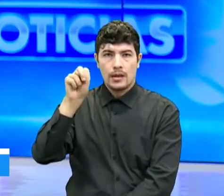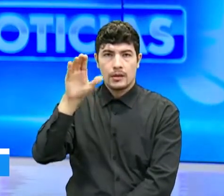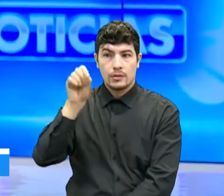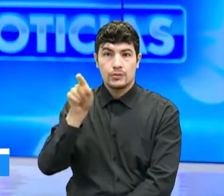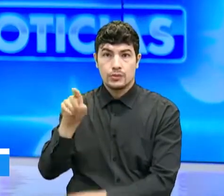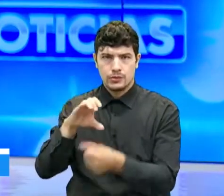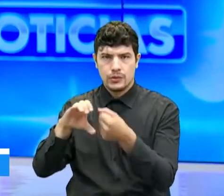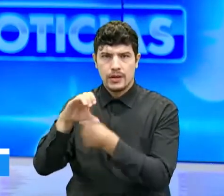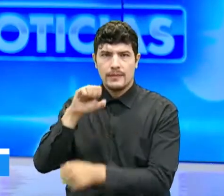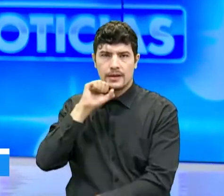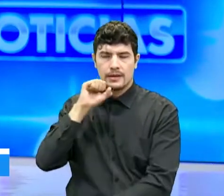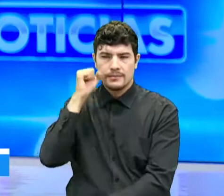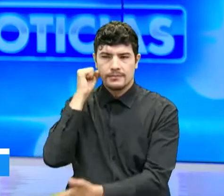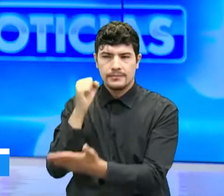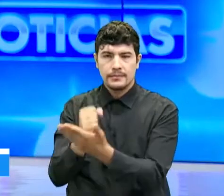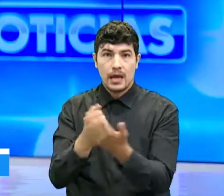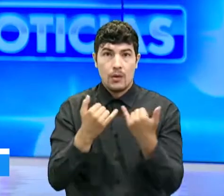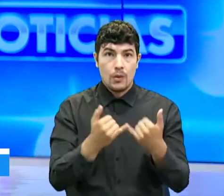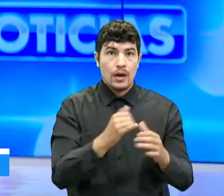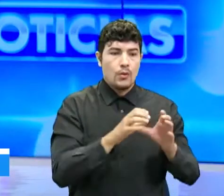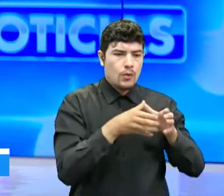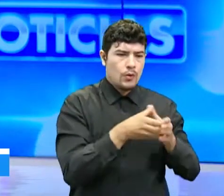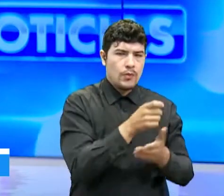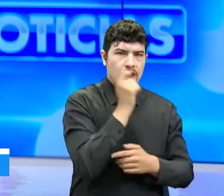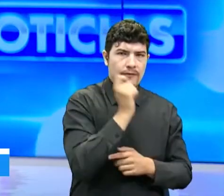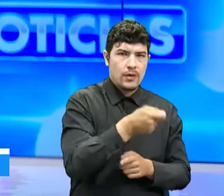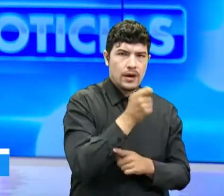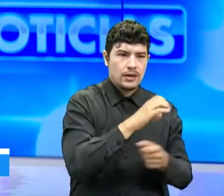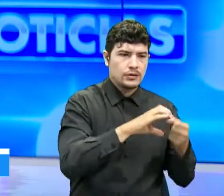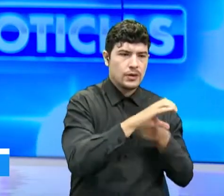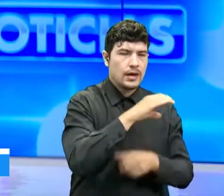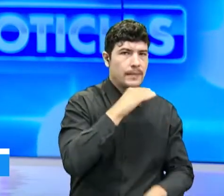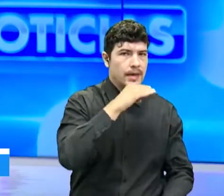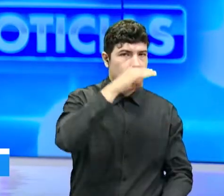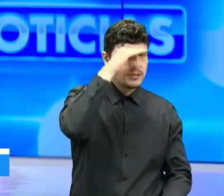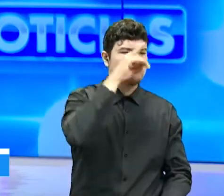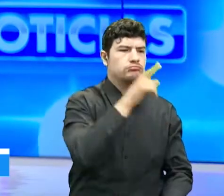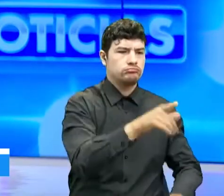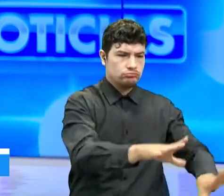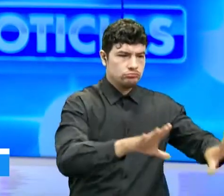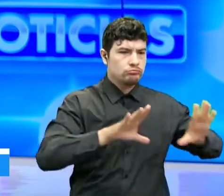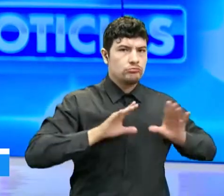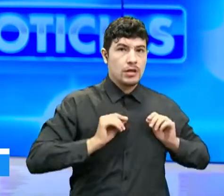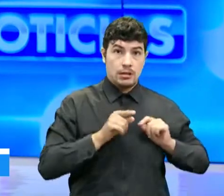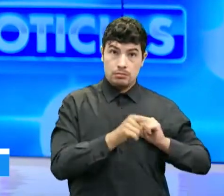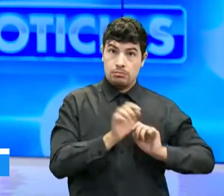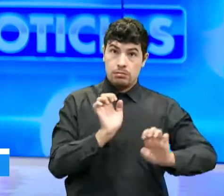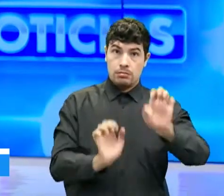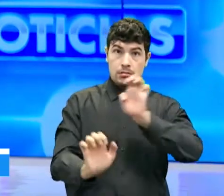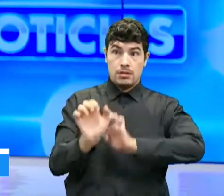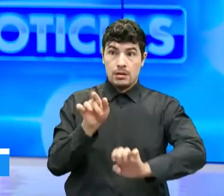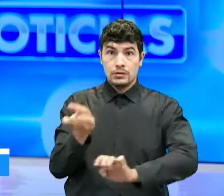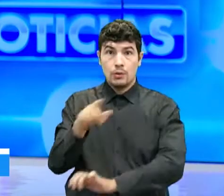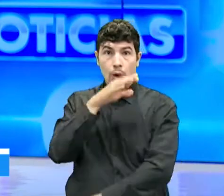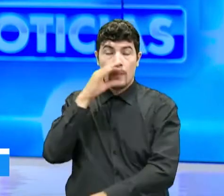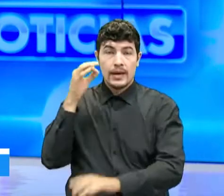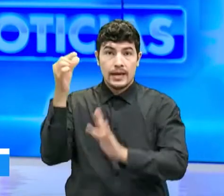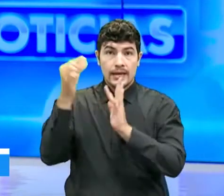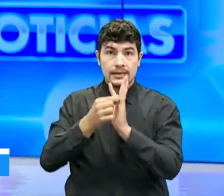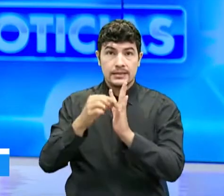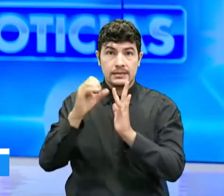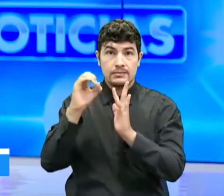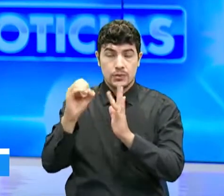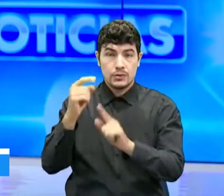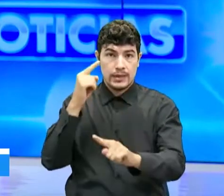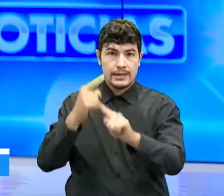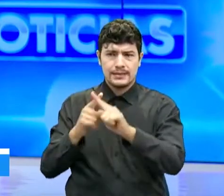de abogados de la ciudad de Medellín, que ahora toma el caso, informaron que asumirán la defensa del señor Arlington Polo Ariza, presunto sindicado